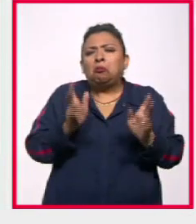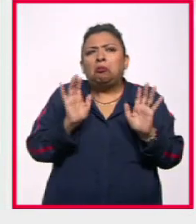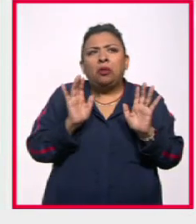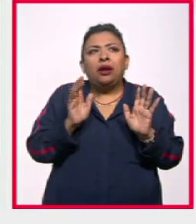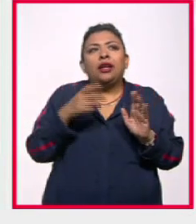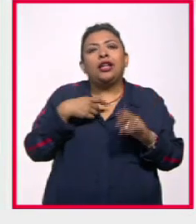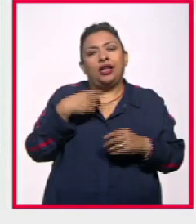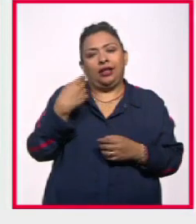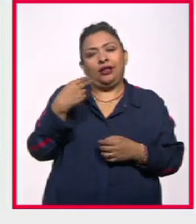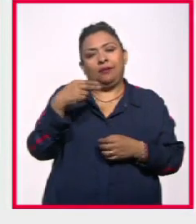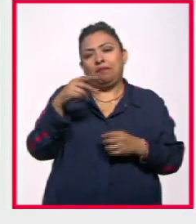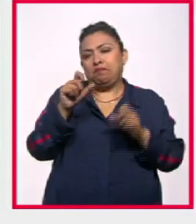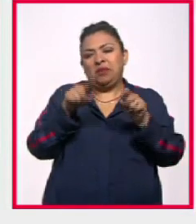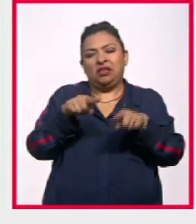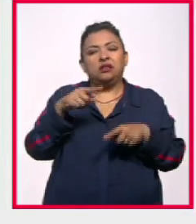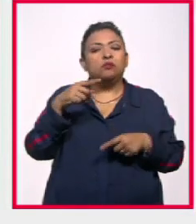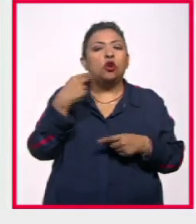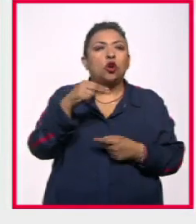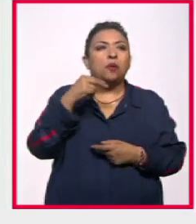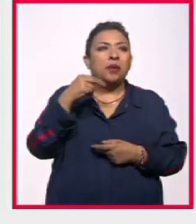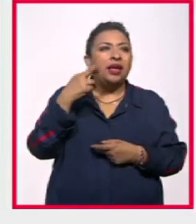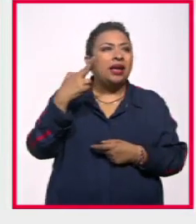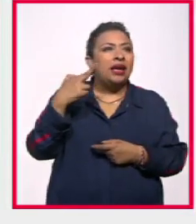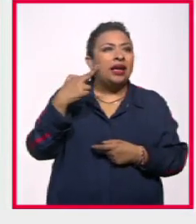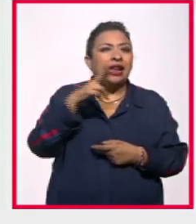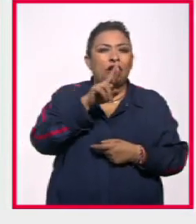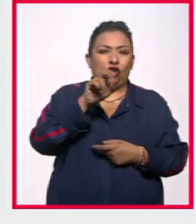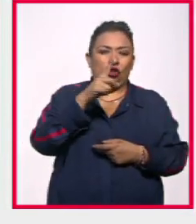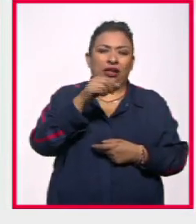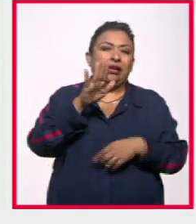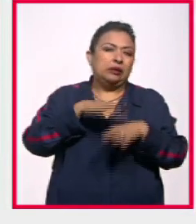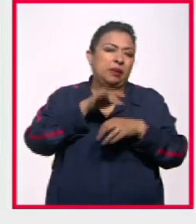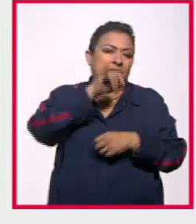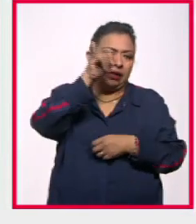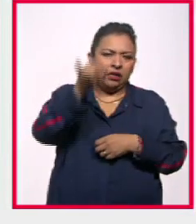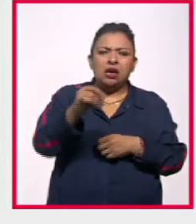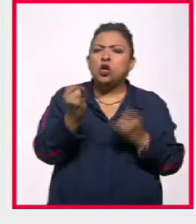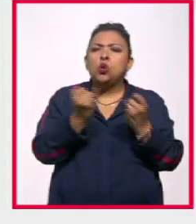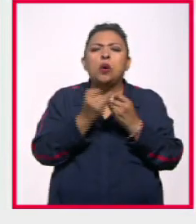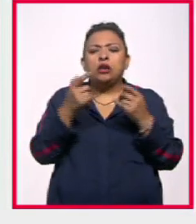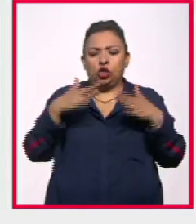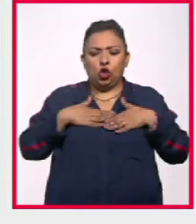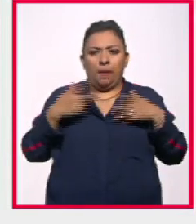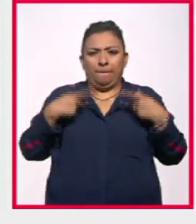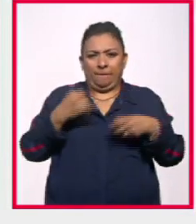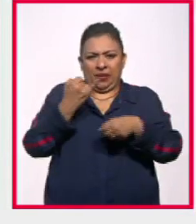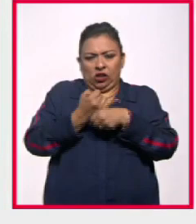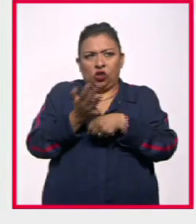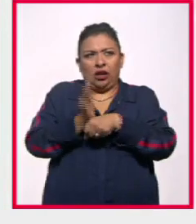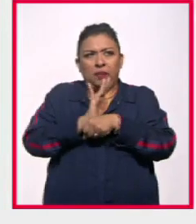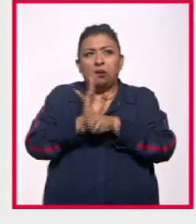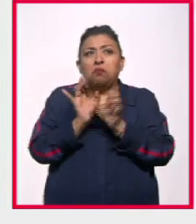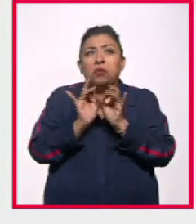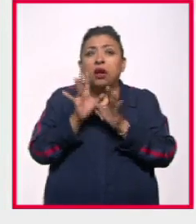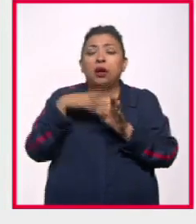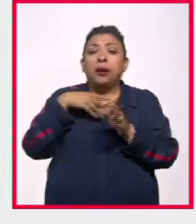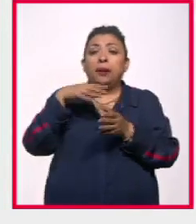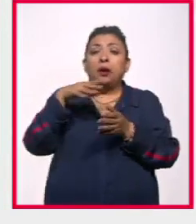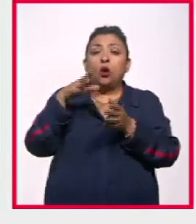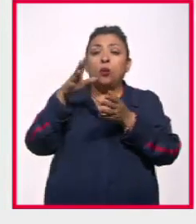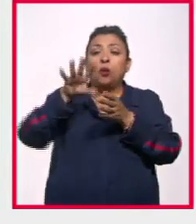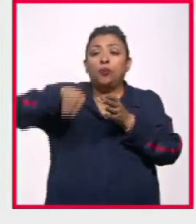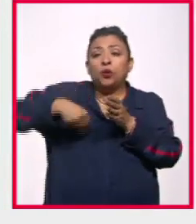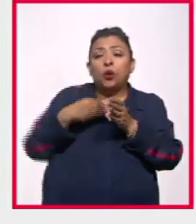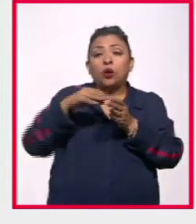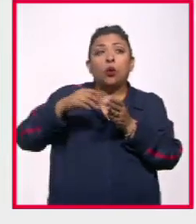llama Los Rodríguez, el más allá. Y en el videojuego juegan como cualquier personaje de la película. Y en un momento dado, cuando están acumulando premios,